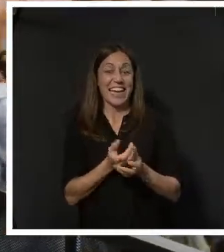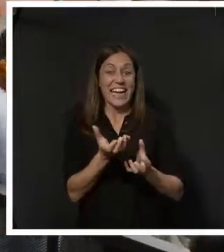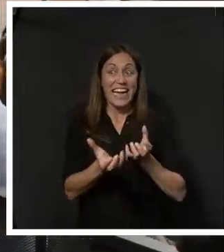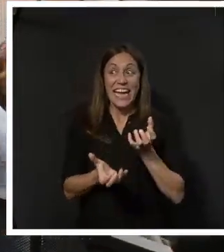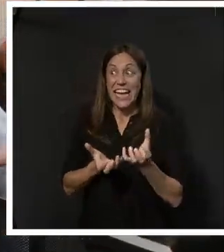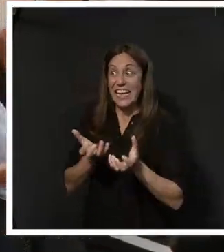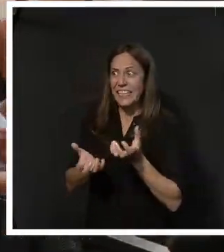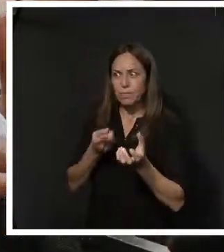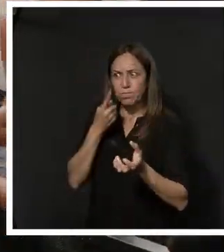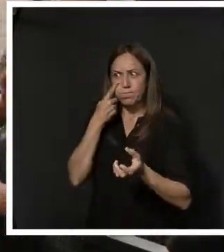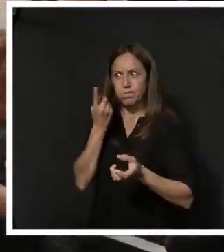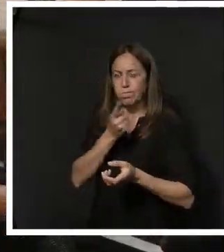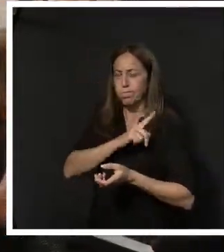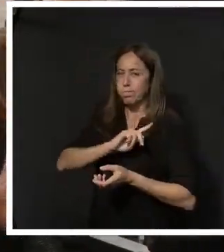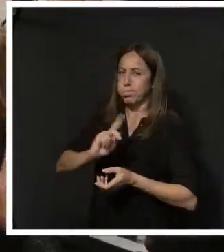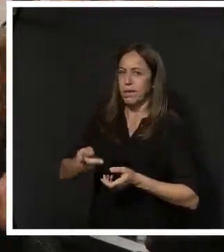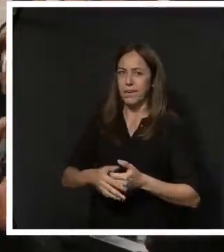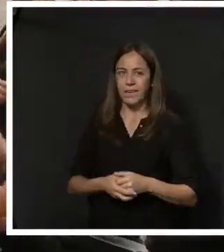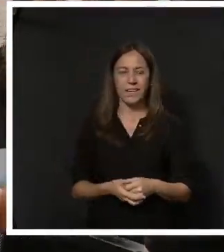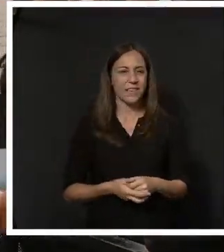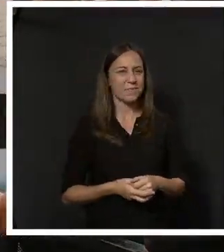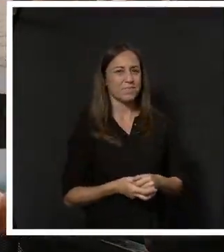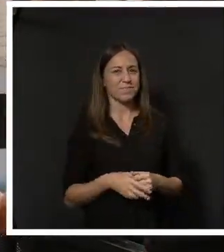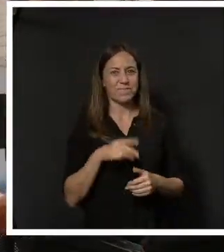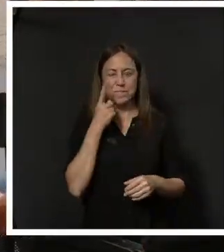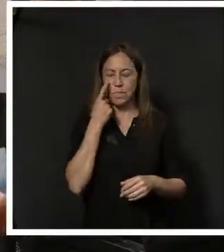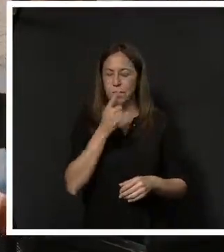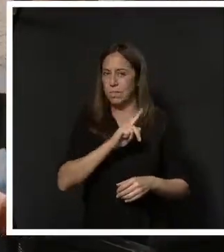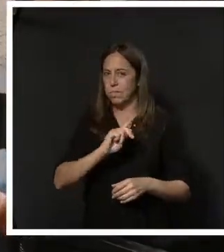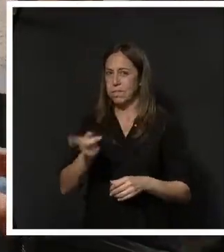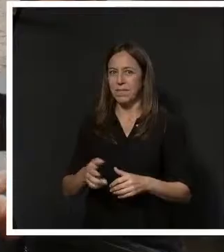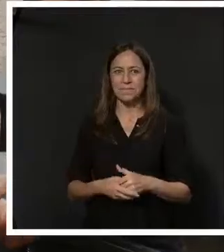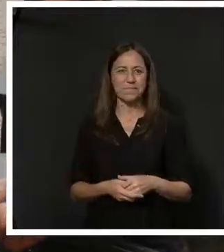extraordinario extraordinario